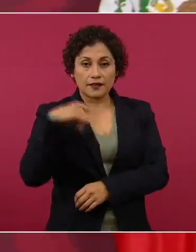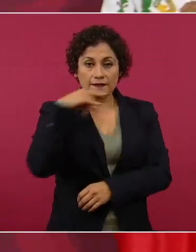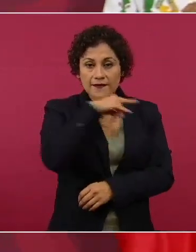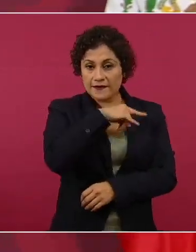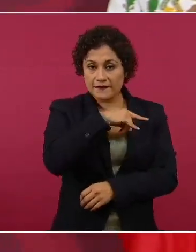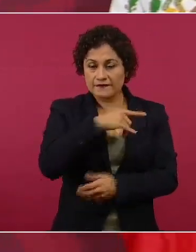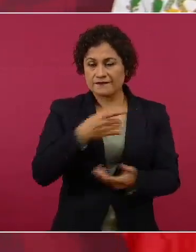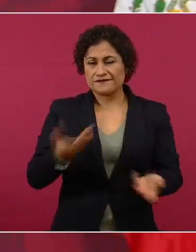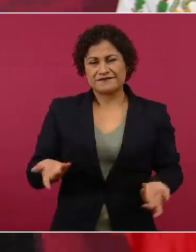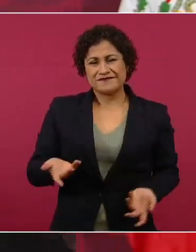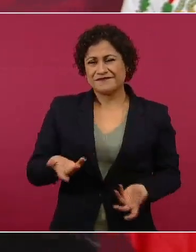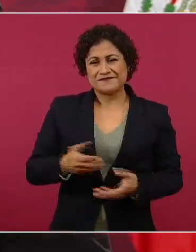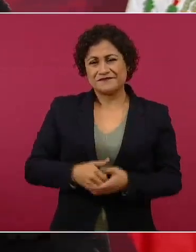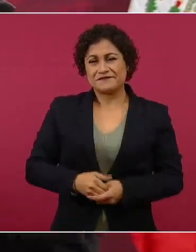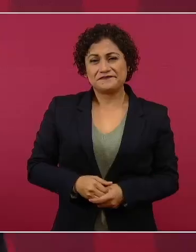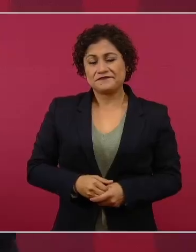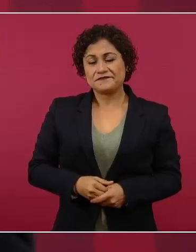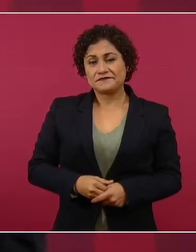son